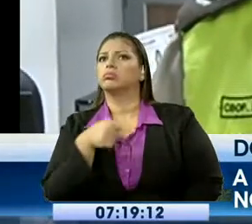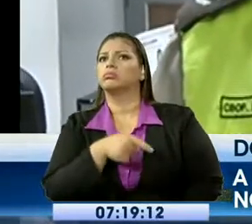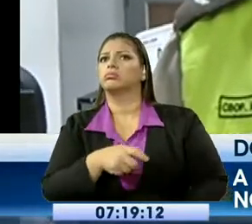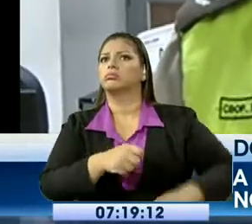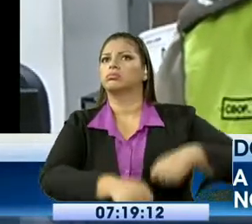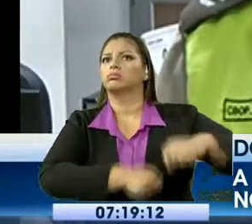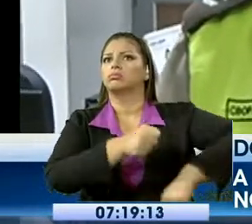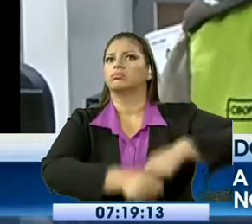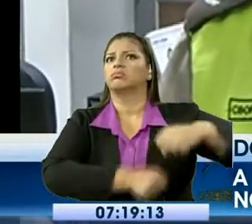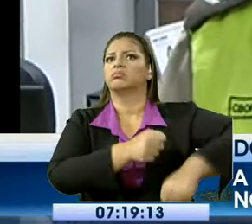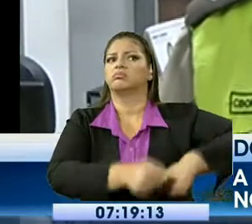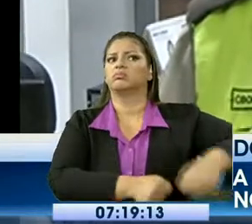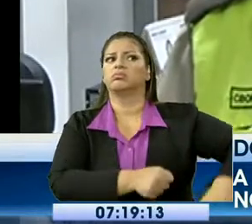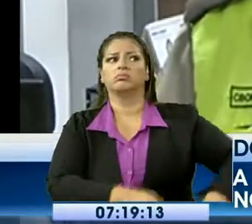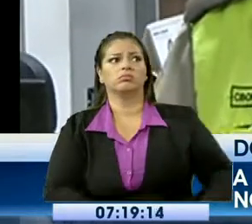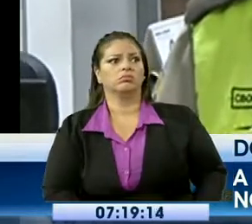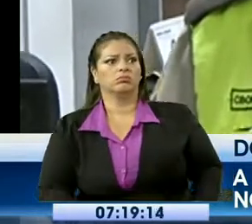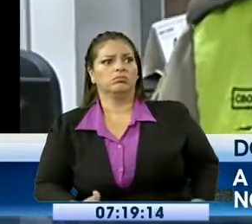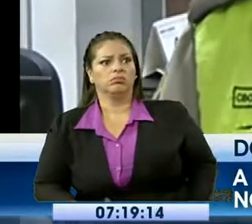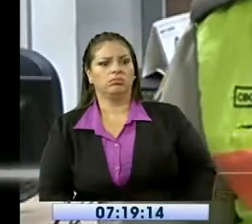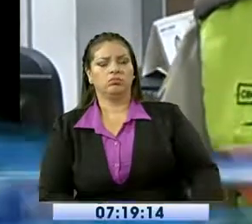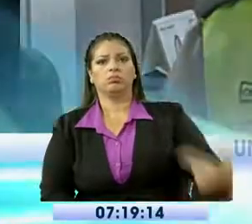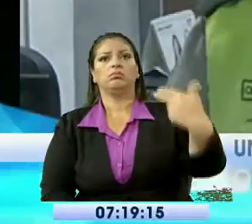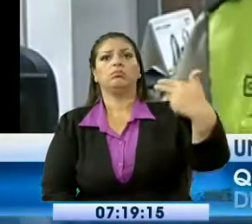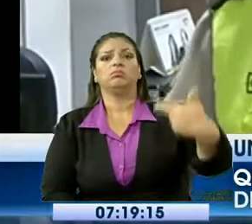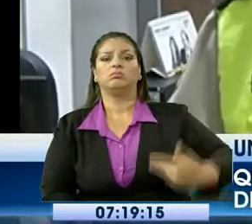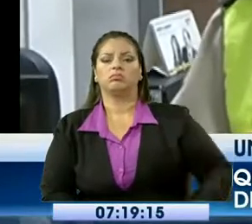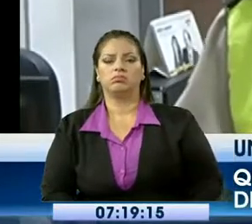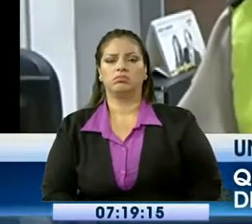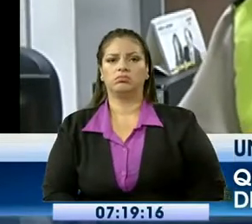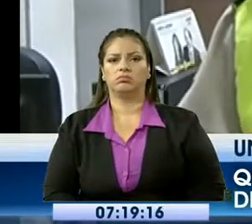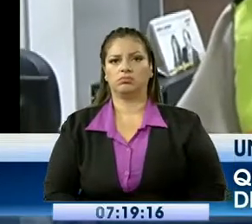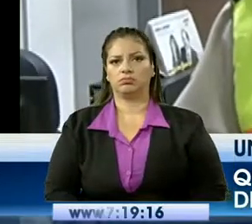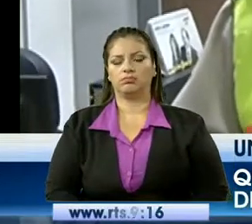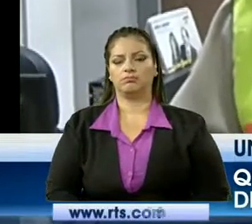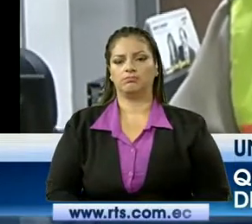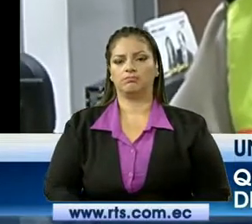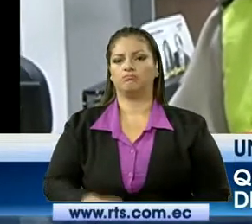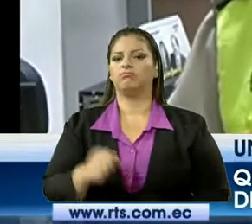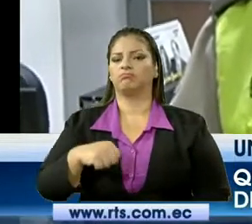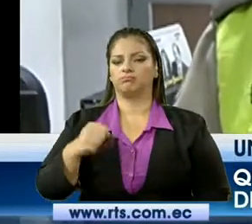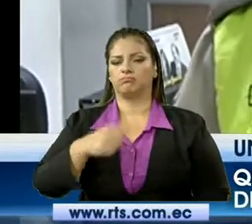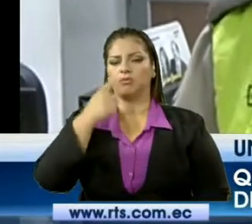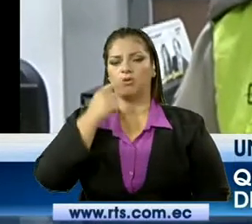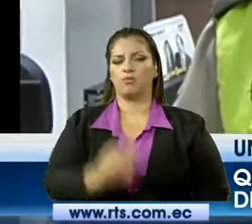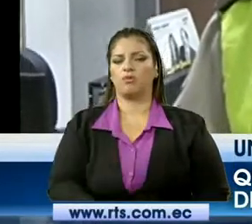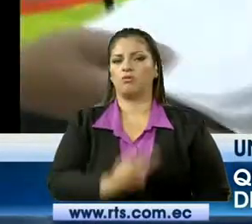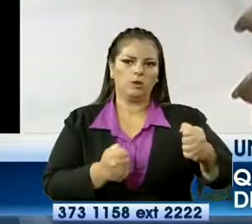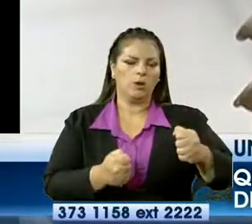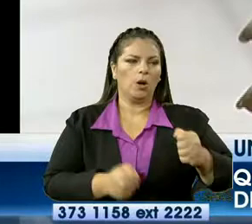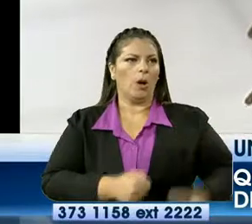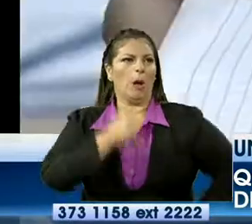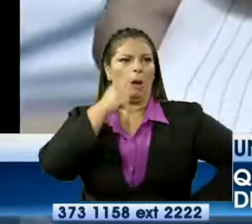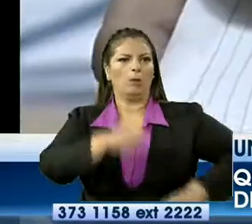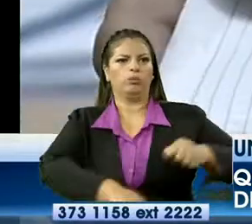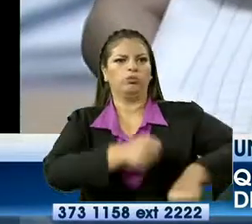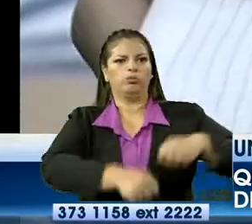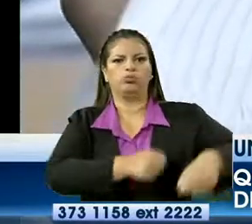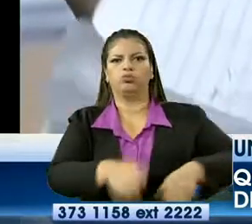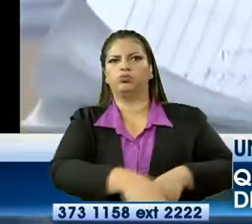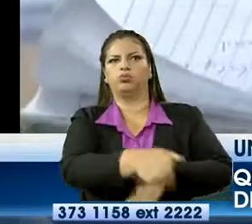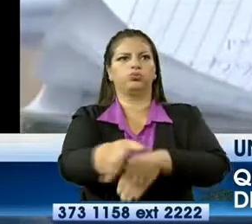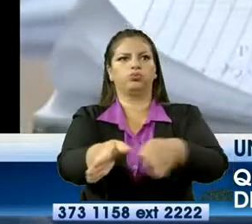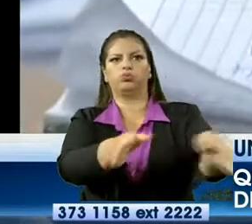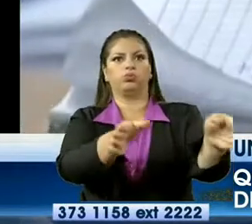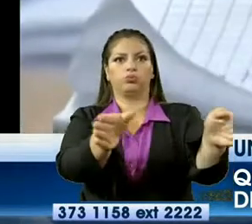tratado de robarle a unas personas extranjeras su bolso, su pertenencia. Populacho y